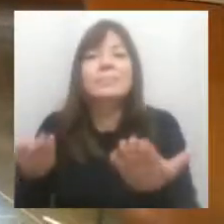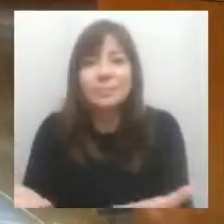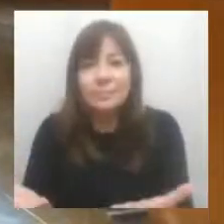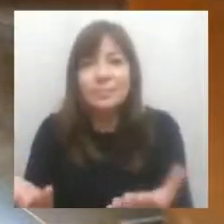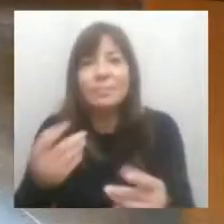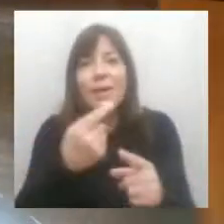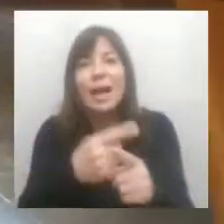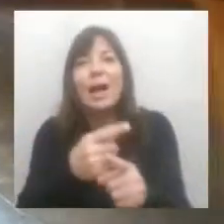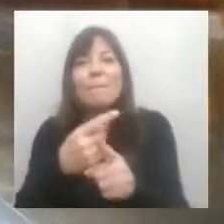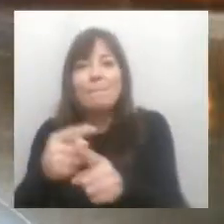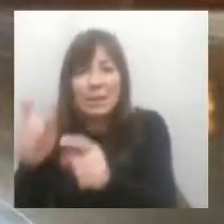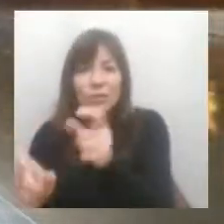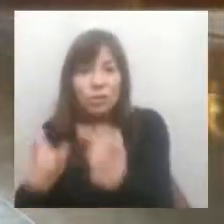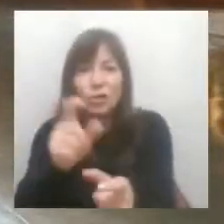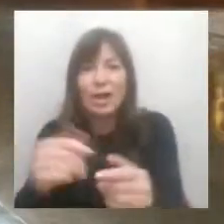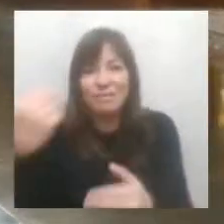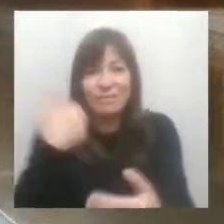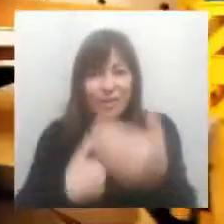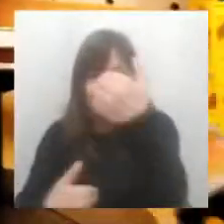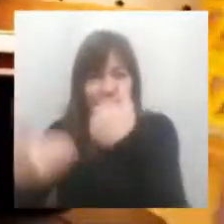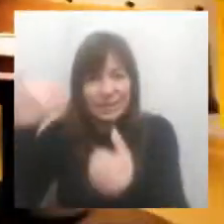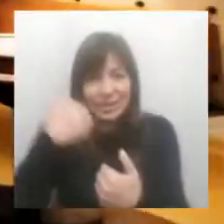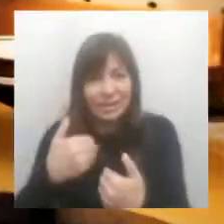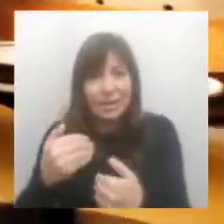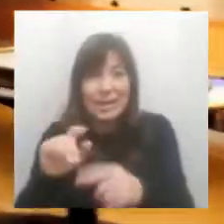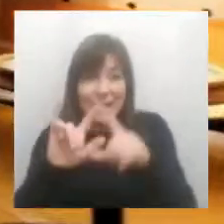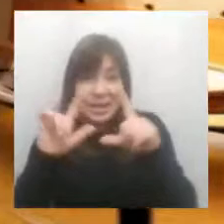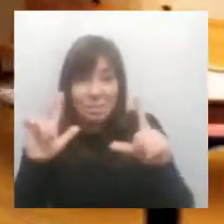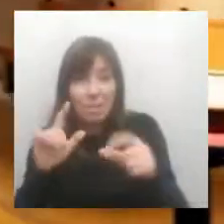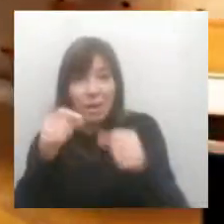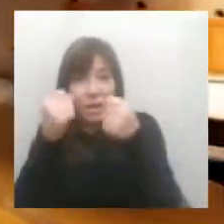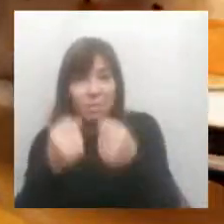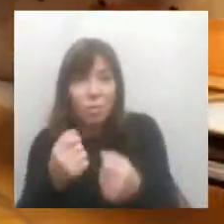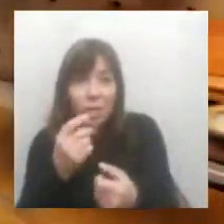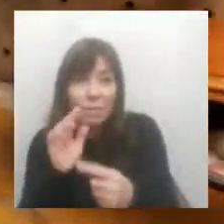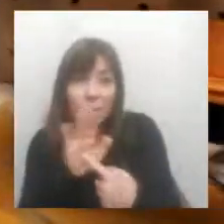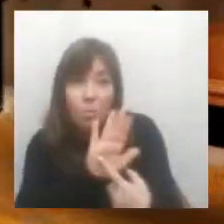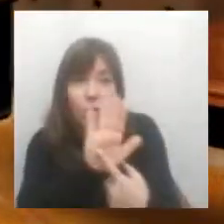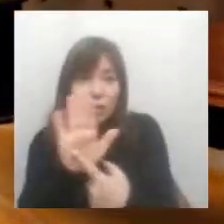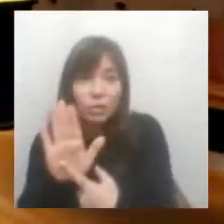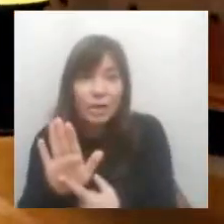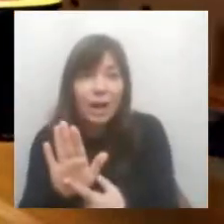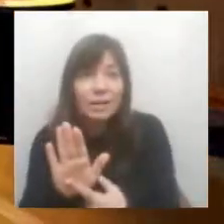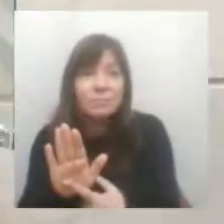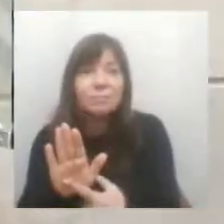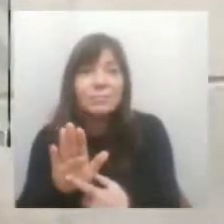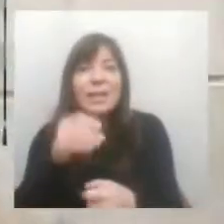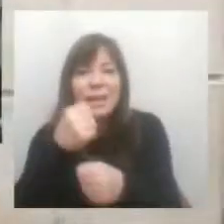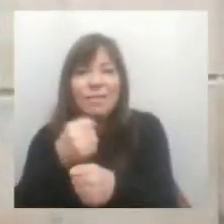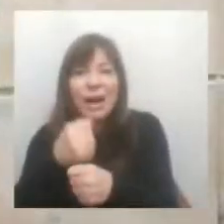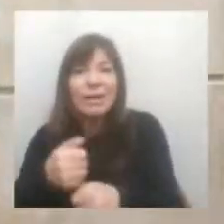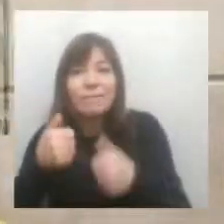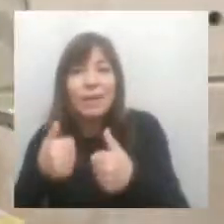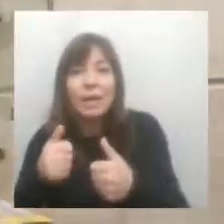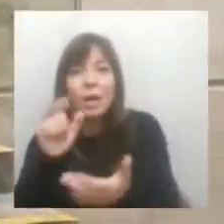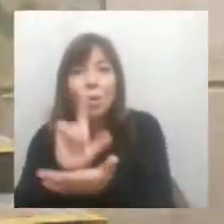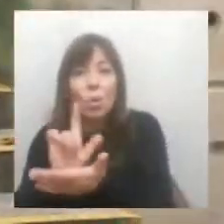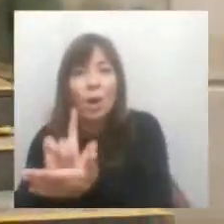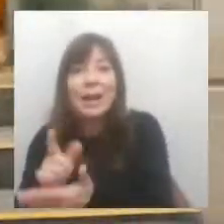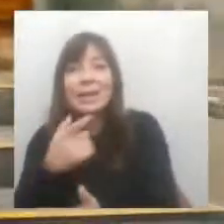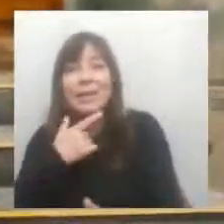hay un poco, en estas imágenes podemos mostrar todo lo que implica tener operativo este lugar. Y lo interesante de esto es